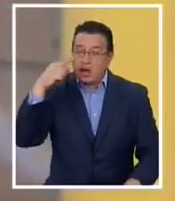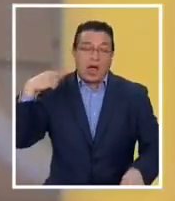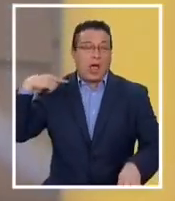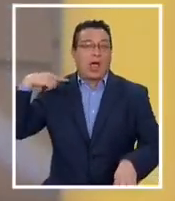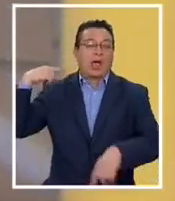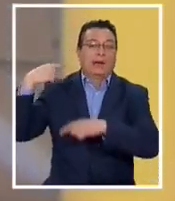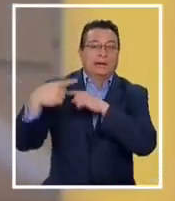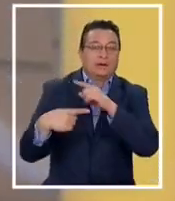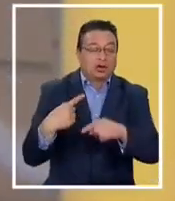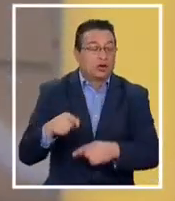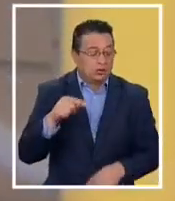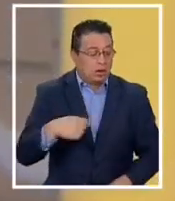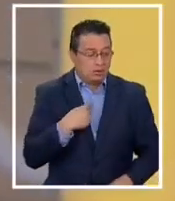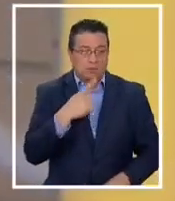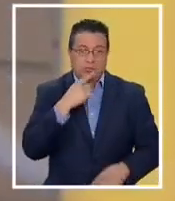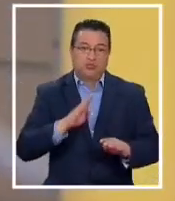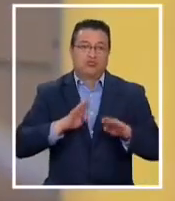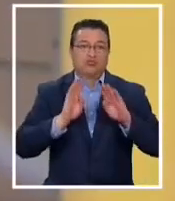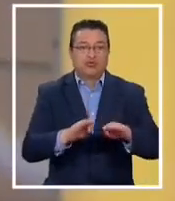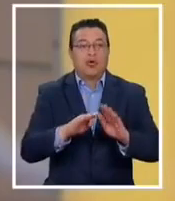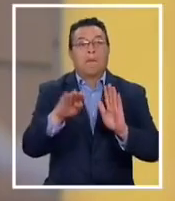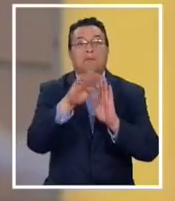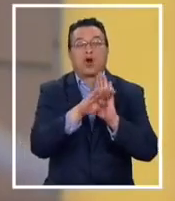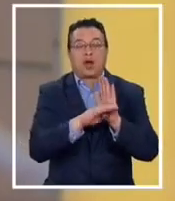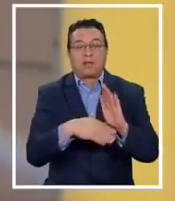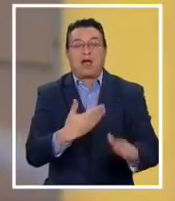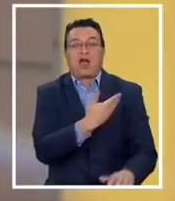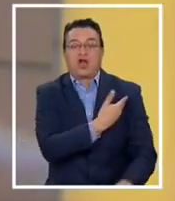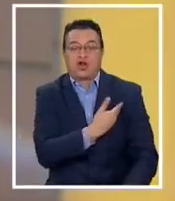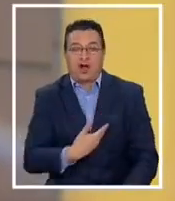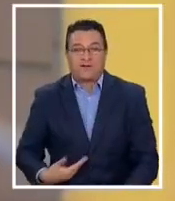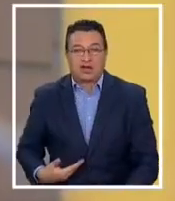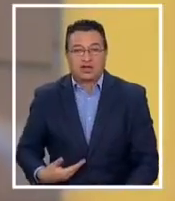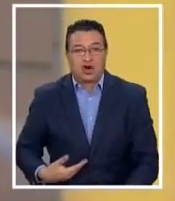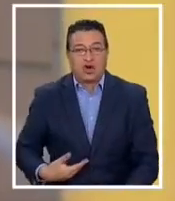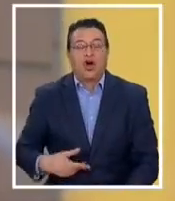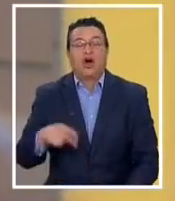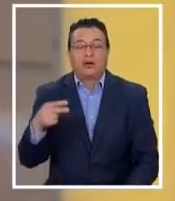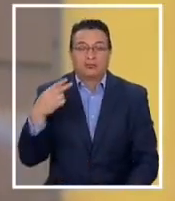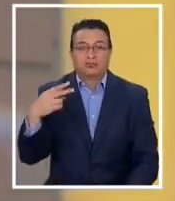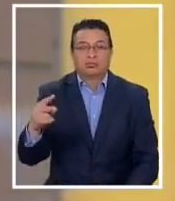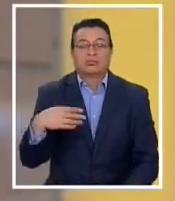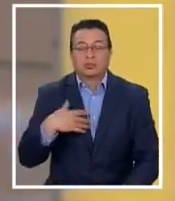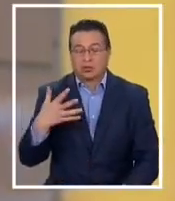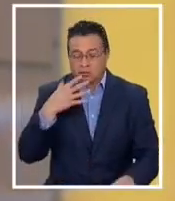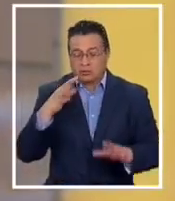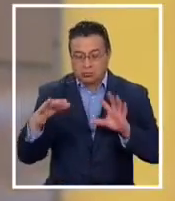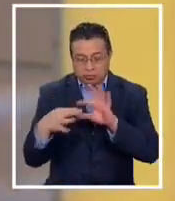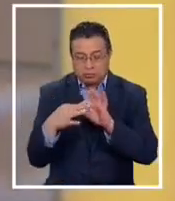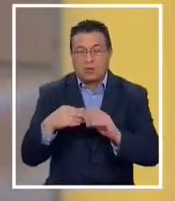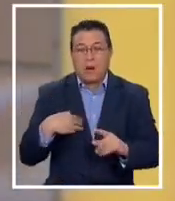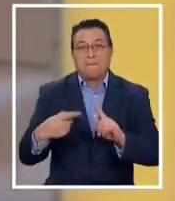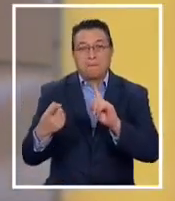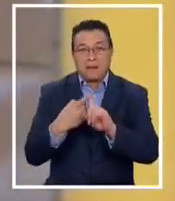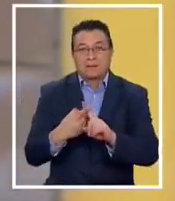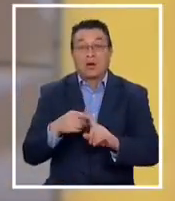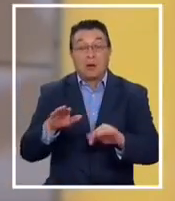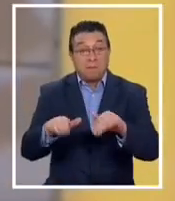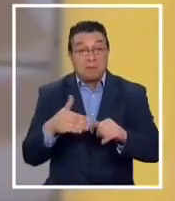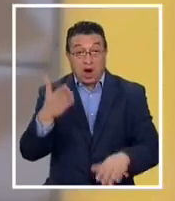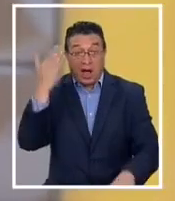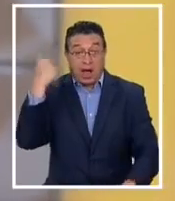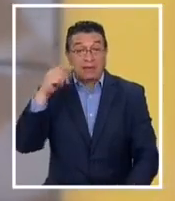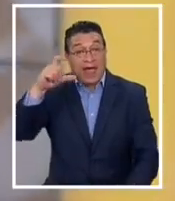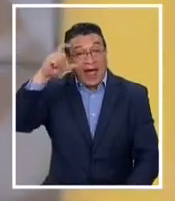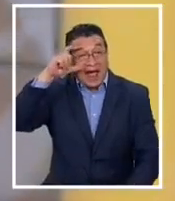y que ser muy leal a los programas de los gobiernos con los cuales comulgar y en los cuales participa lo mismo nos pasó